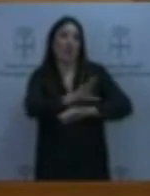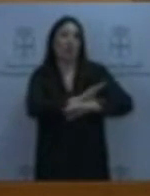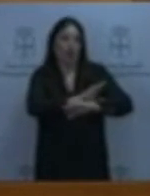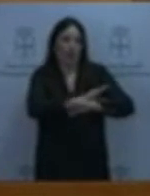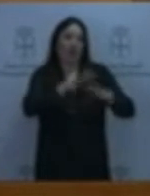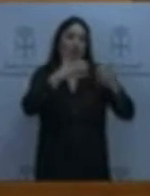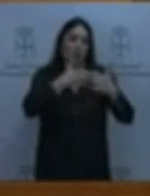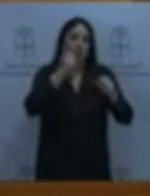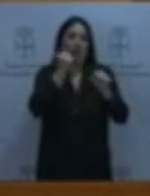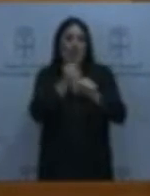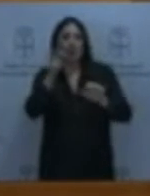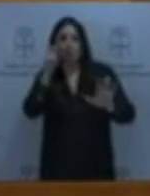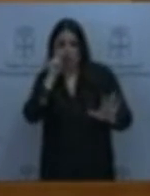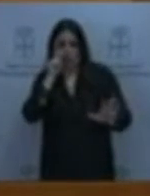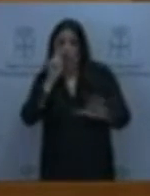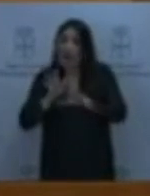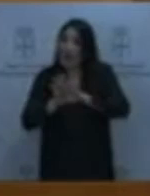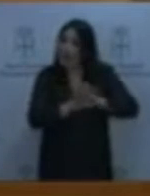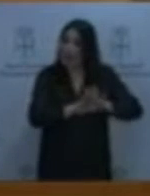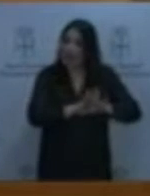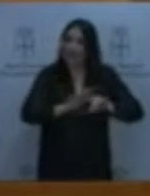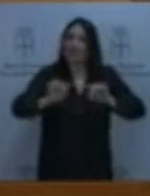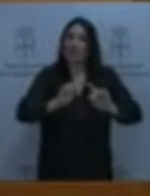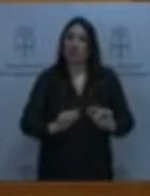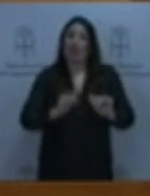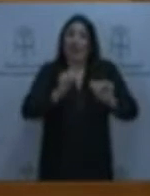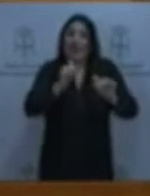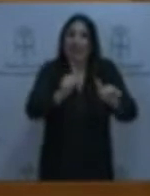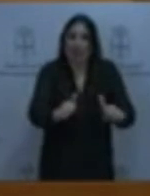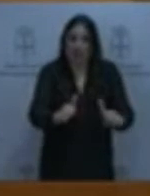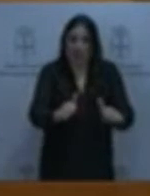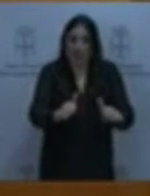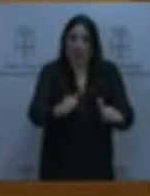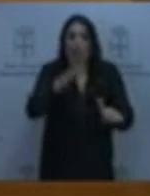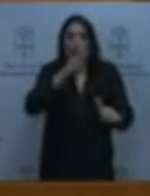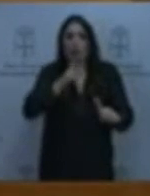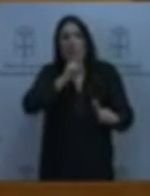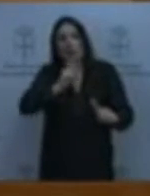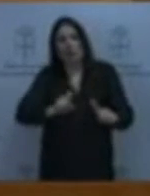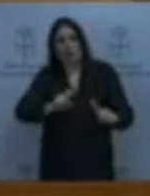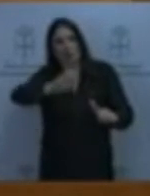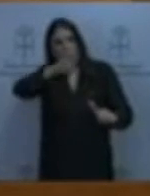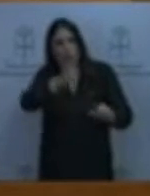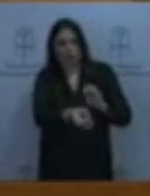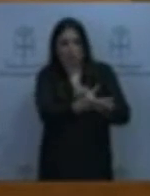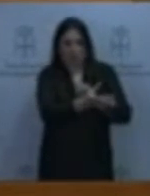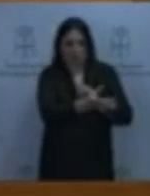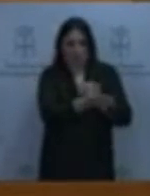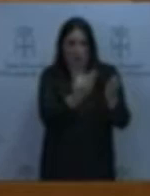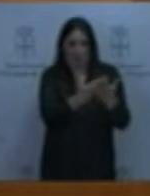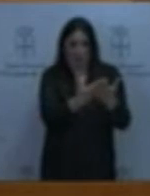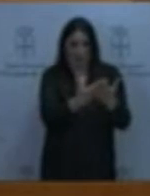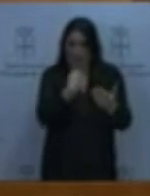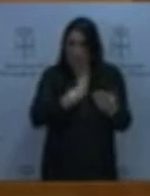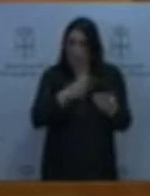Turismo, con independencia de que la decisión inicial de disolución fuera provocada por la postura de otro fundador, y esto queda en la sentencia recogido. Usted